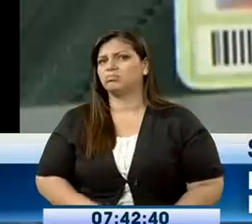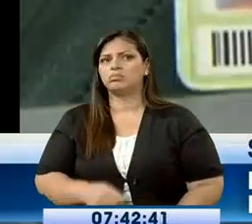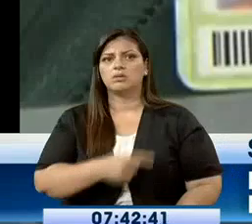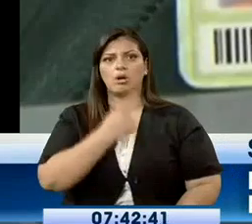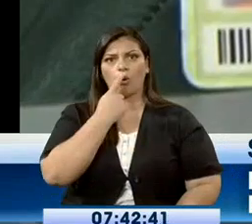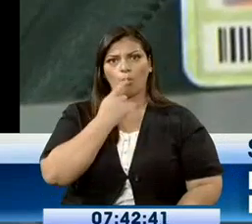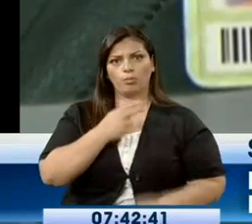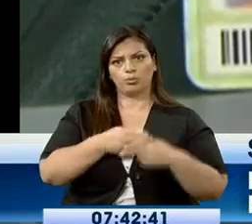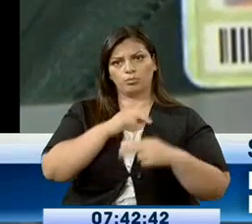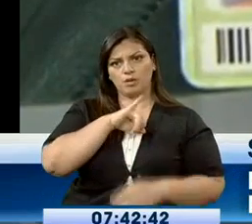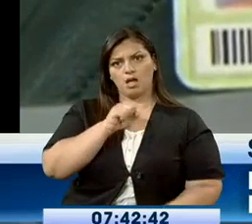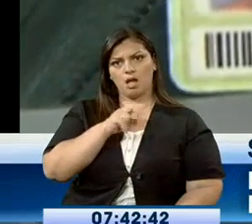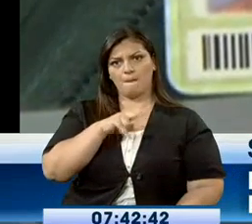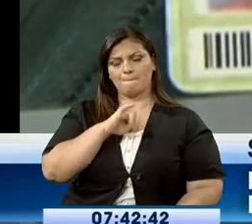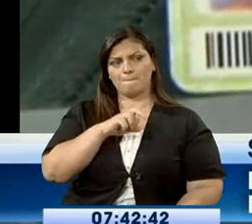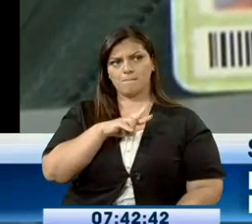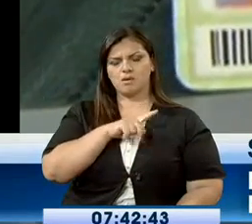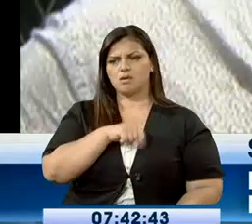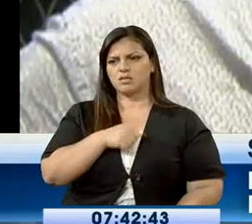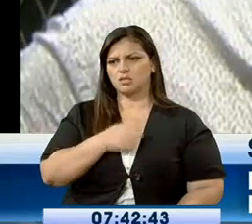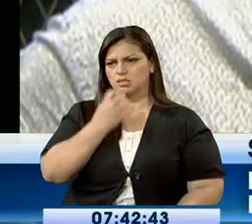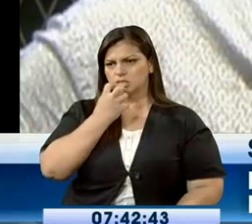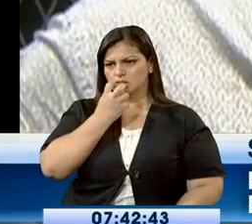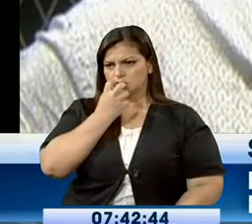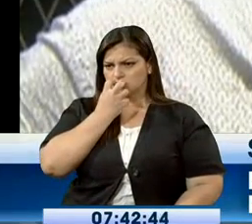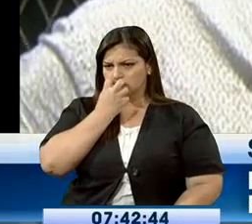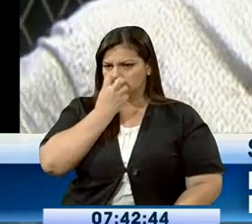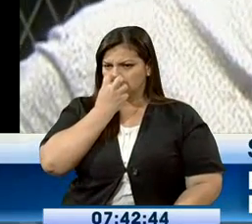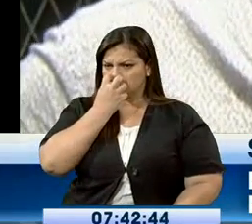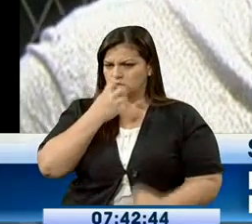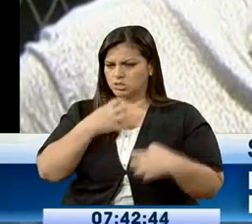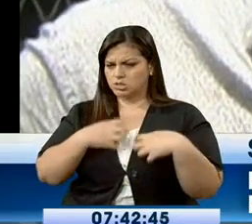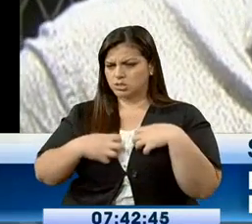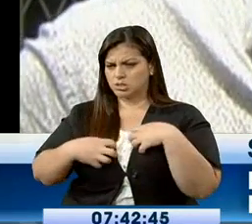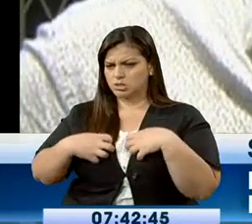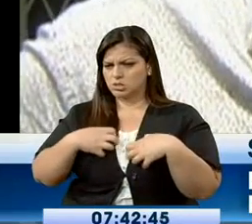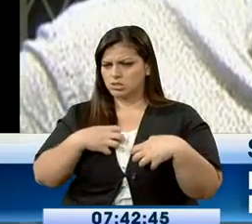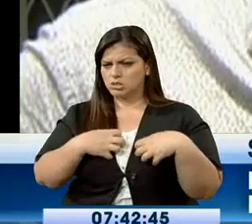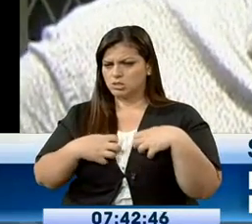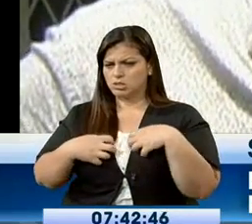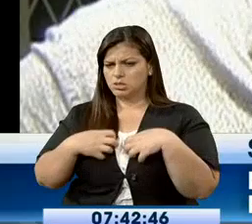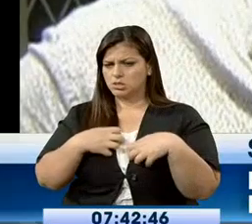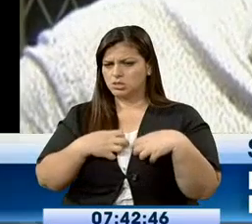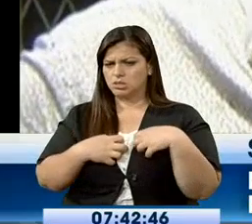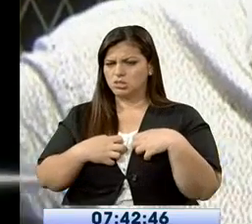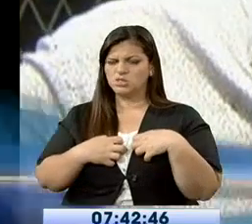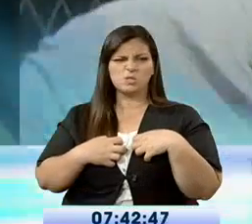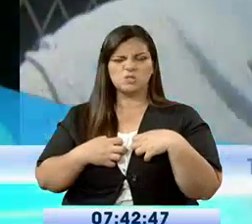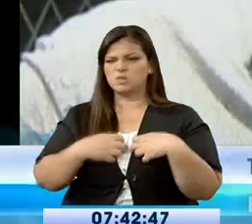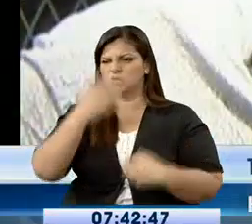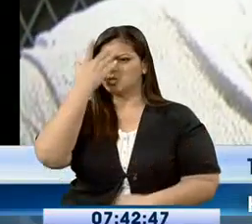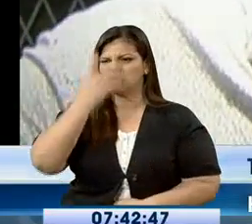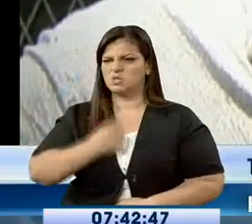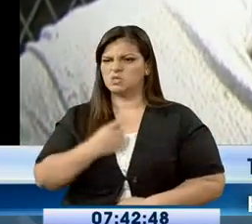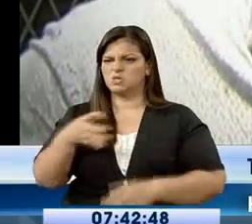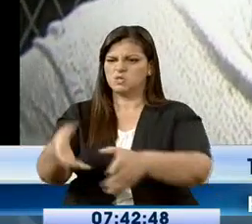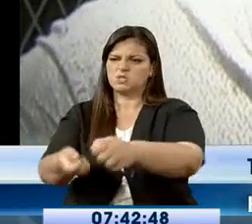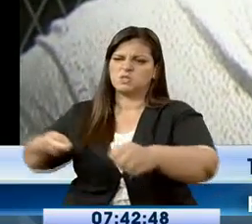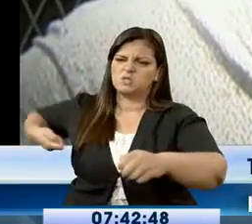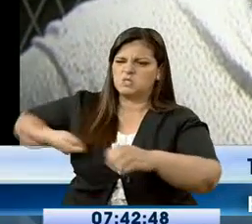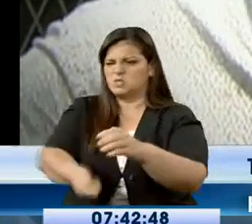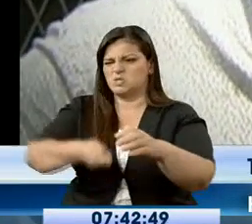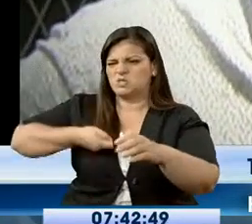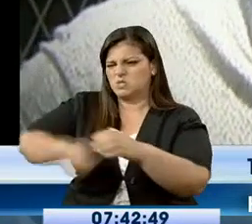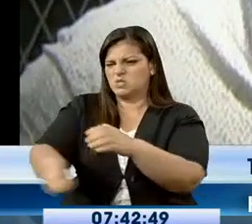Purcachi, con quien procreó 3 hijos. Mi papá le quitó la vida a mi mamá y después de eso se quitó la vida a él. Algo